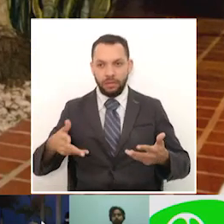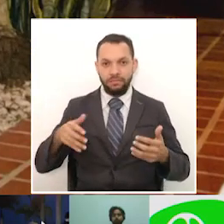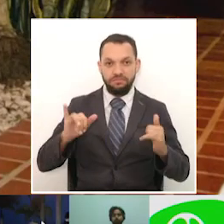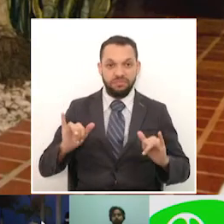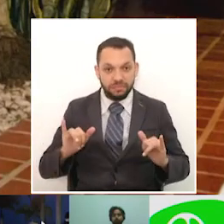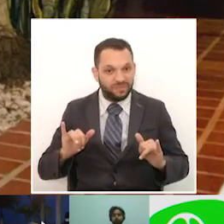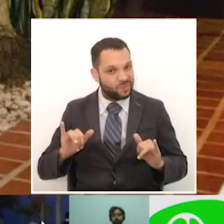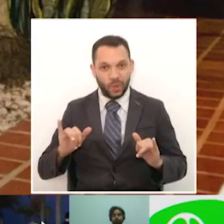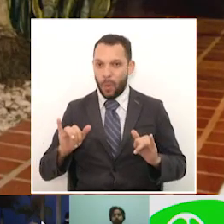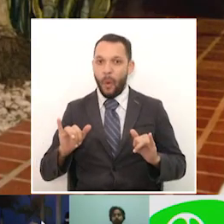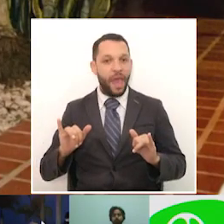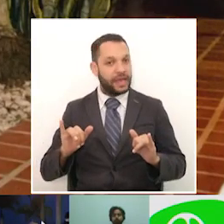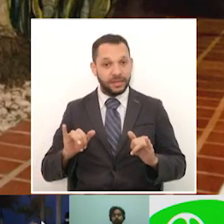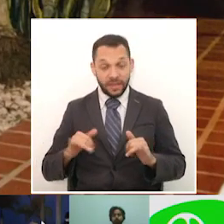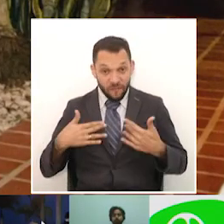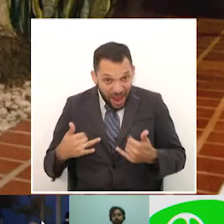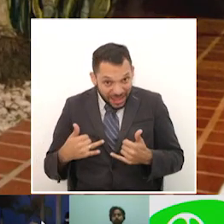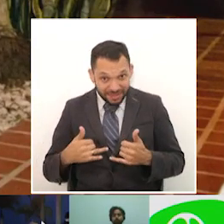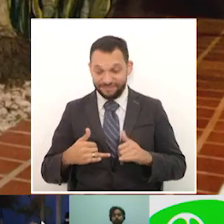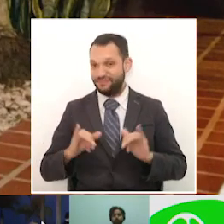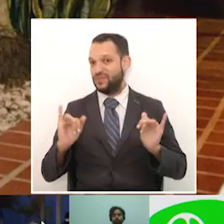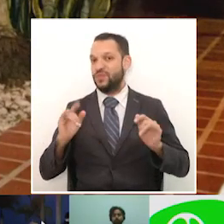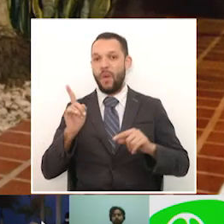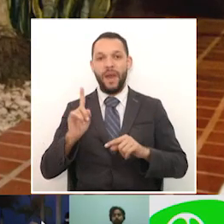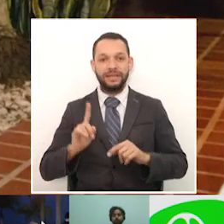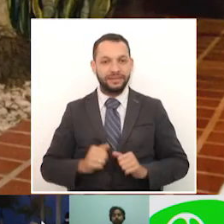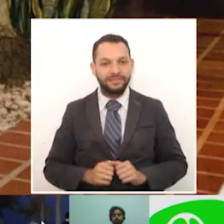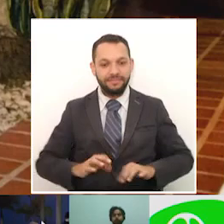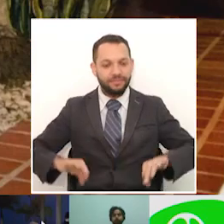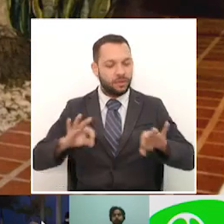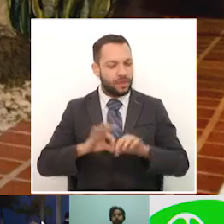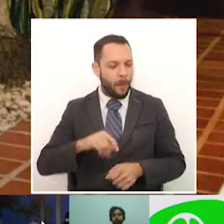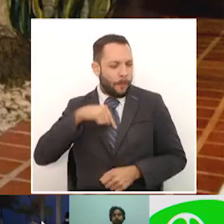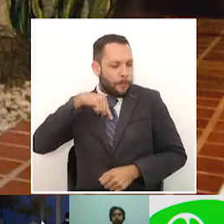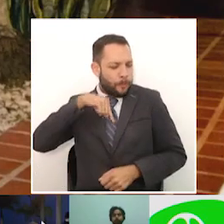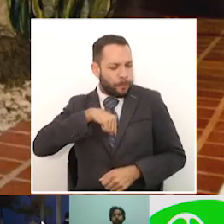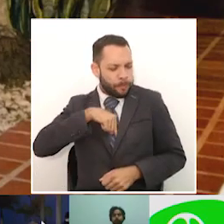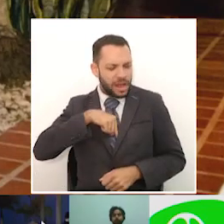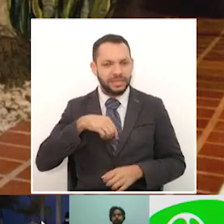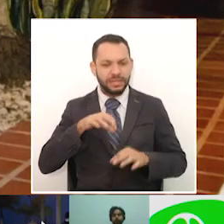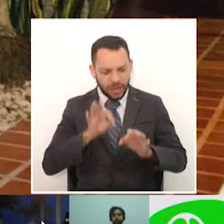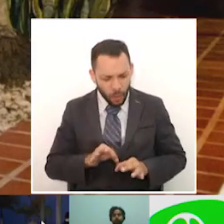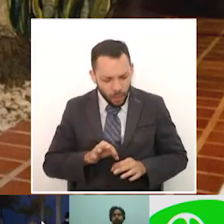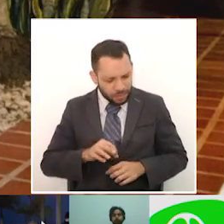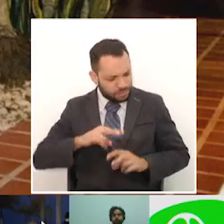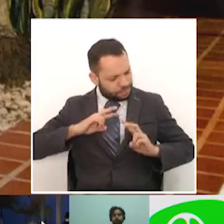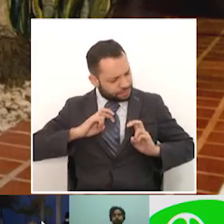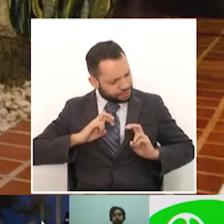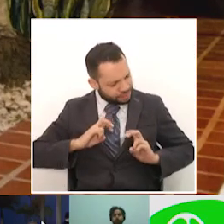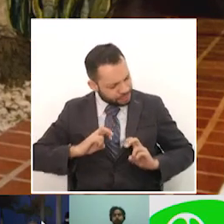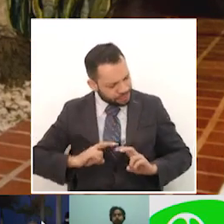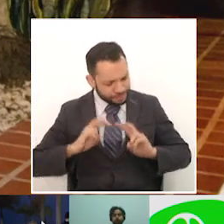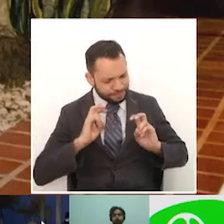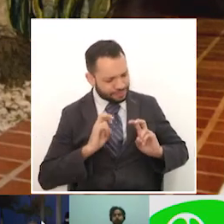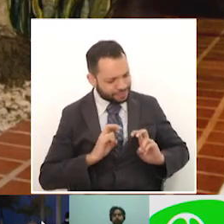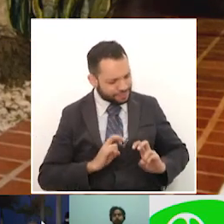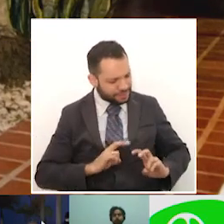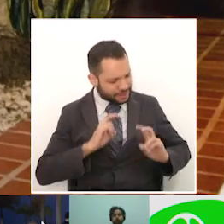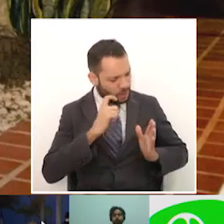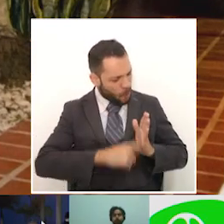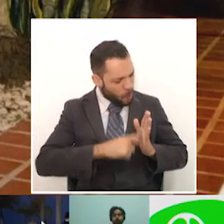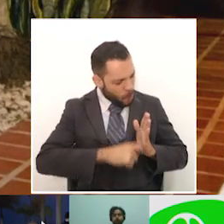deja encontrarnos con nosotros mismos. Y él lo decía ahí, hay que ir adentro. Hay que hacer el cambio